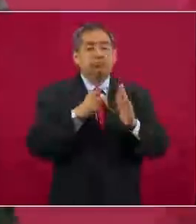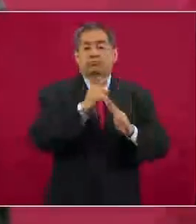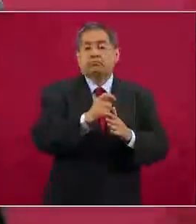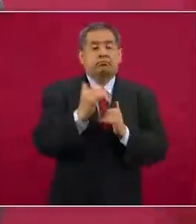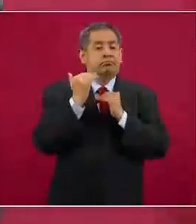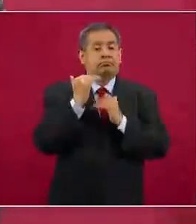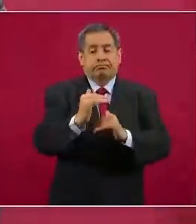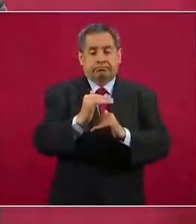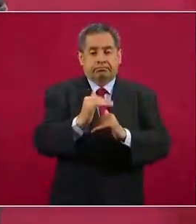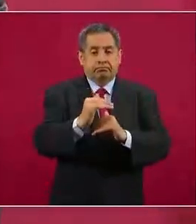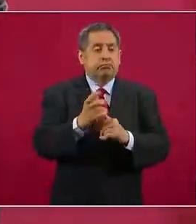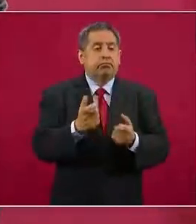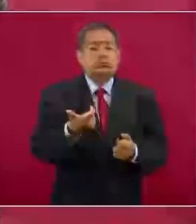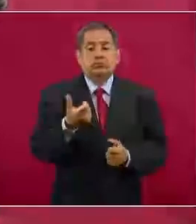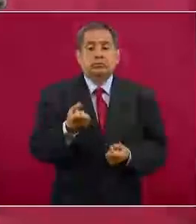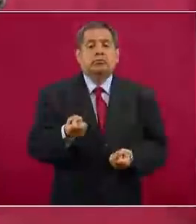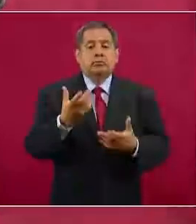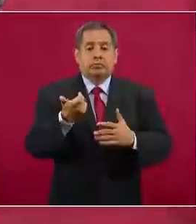utiliza